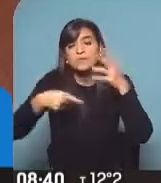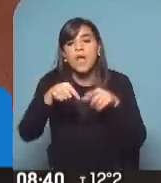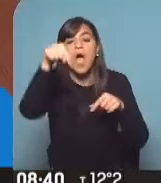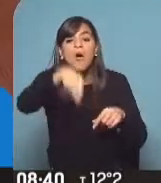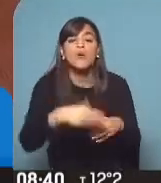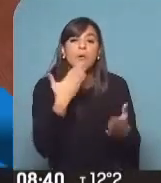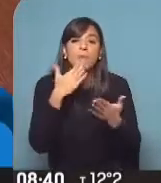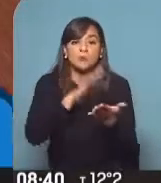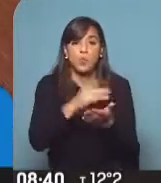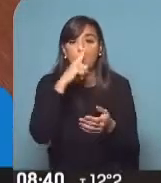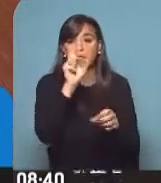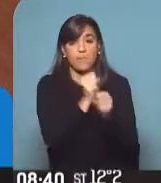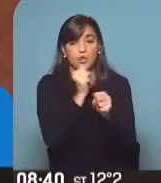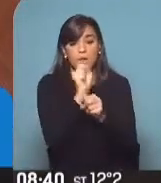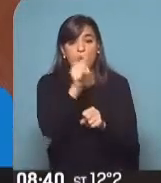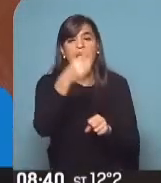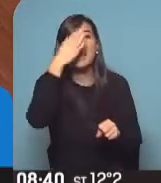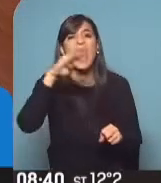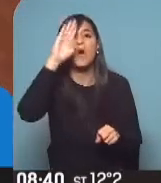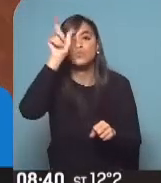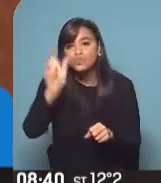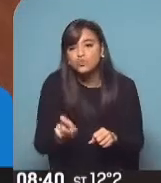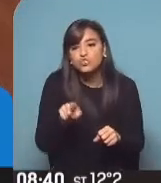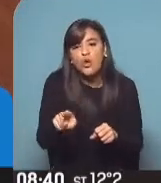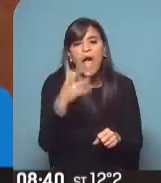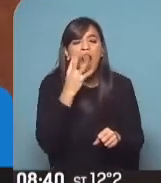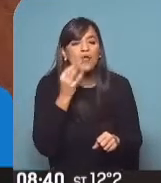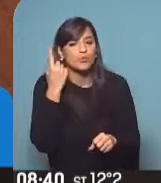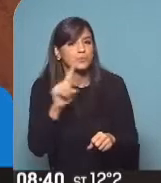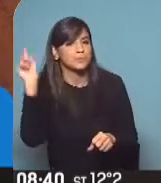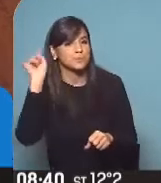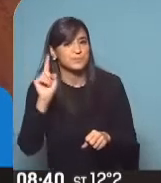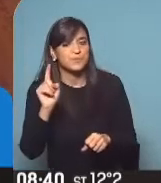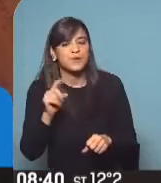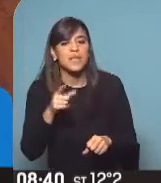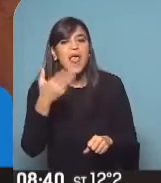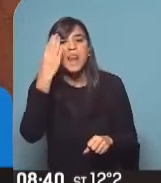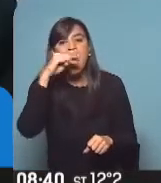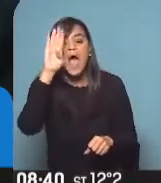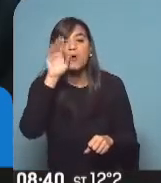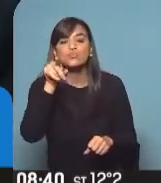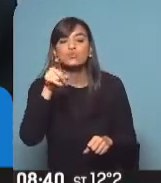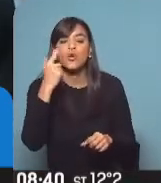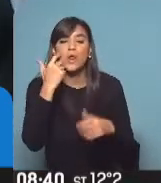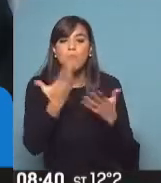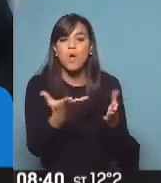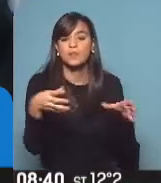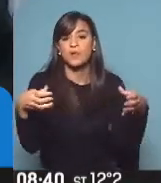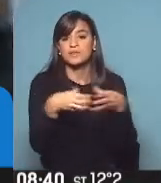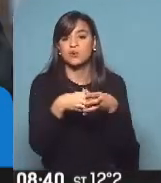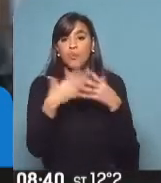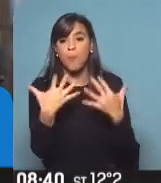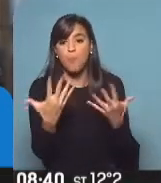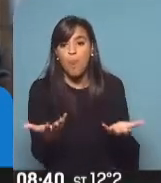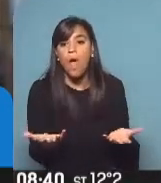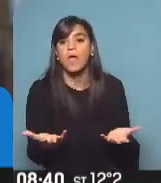último trabajo la figura del gaucho es una cosa sorprendente no que el gaucho que viene representa en parte a los sectores populares que